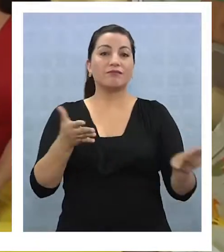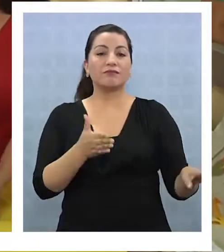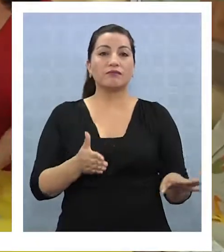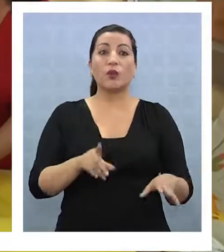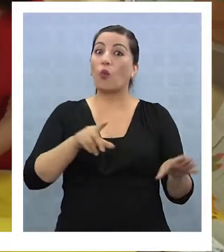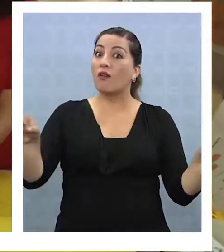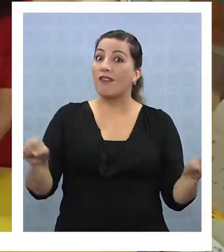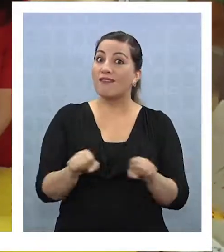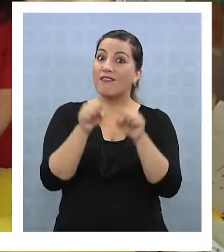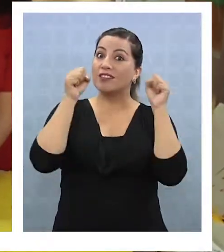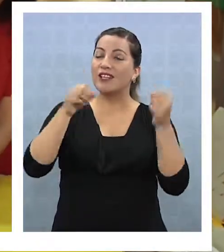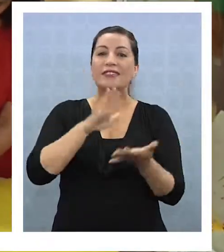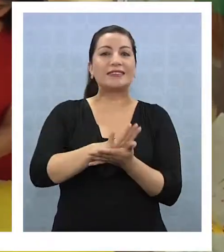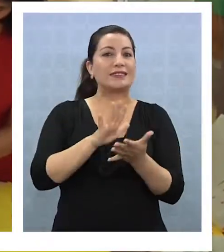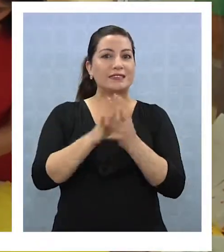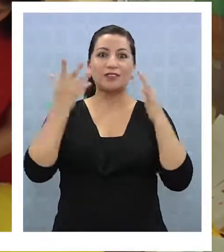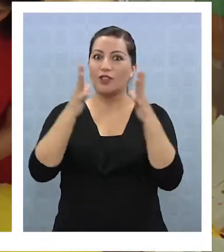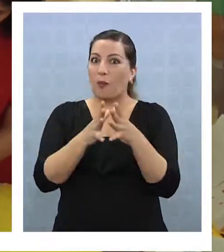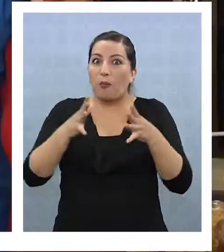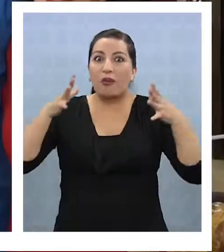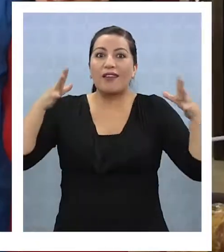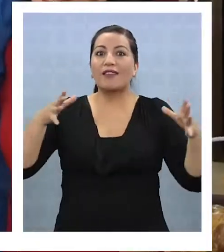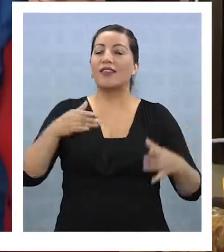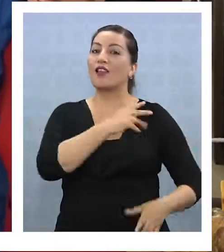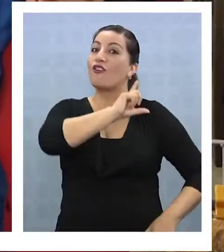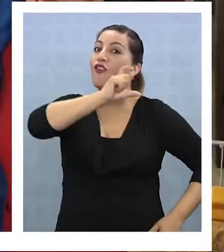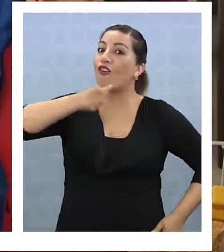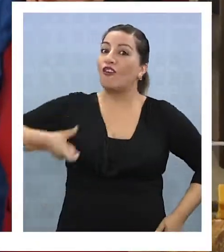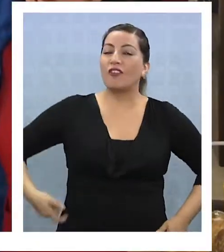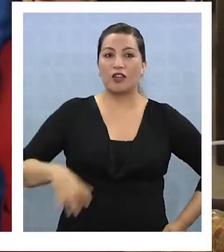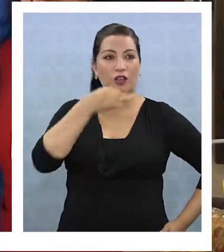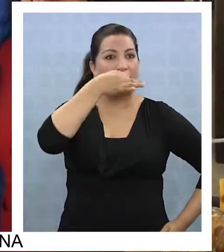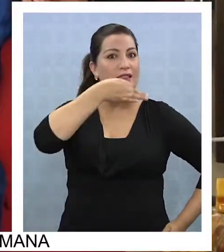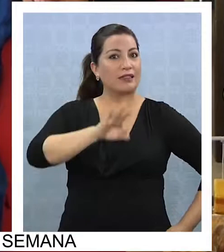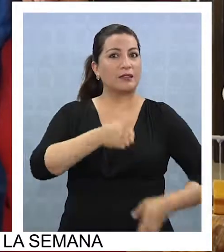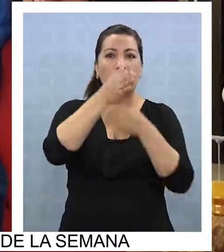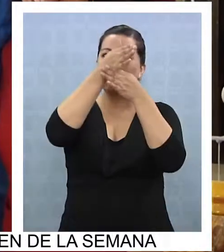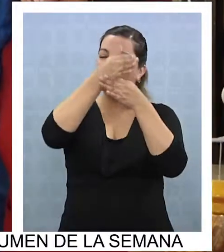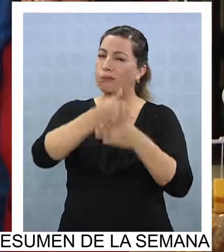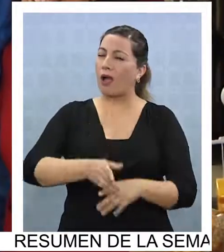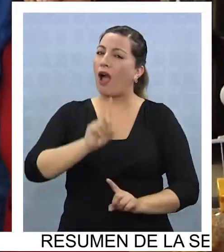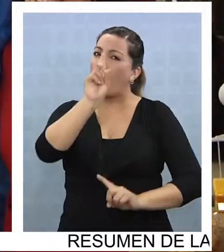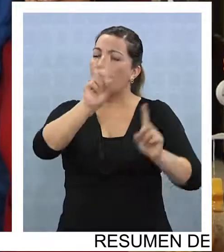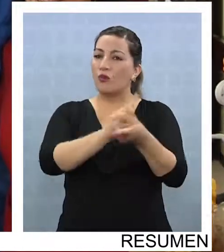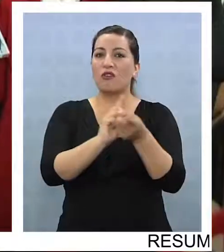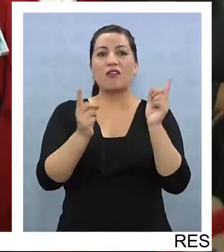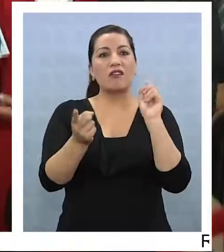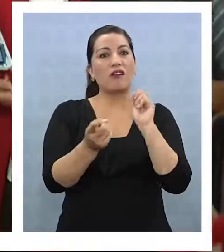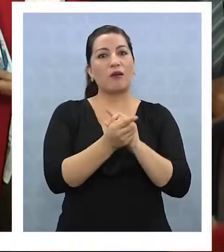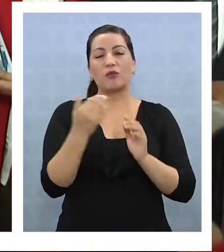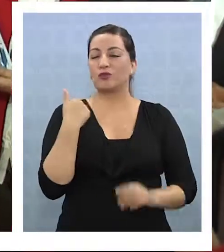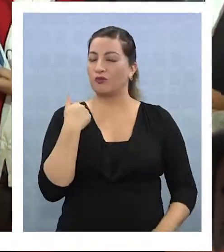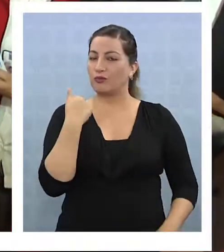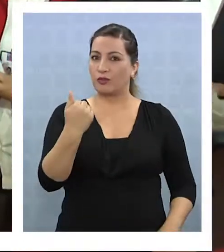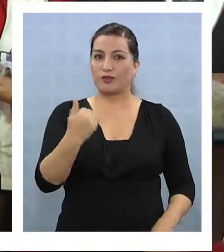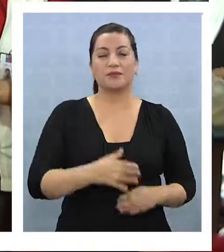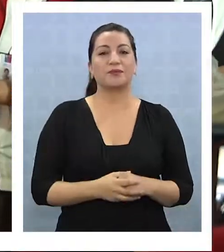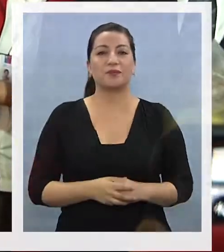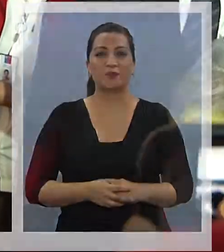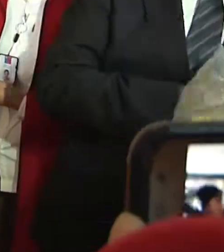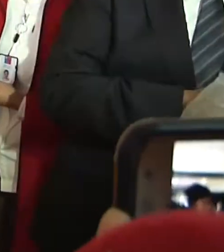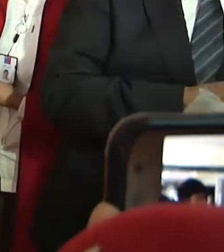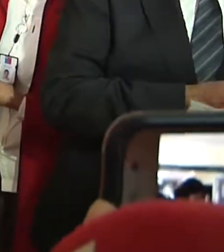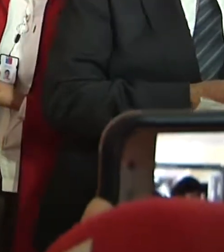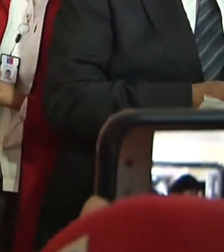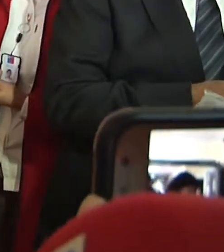Un aniversario que se celebró a lo grande y que desde el gobierno aseguran se mantendrá a pesar de los cambios de autoridades. ¿Tienes que pagar los